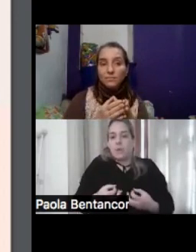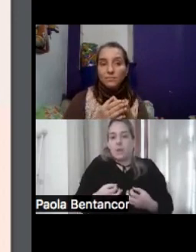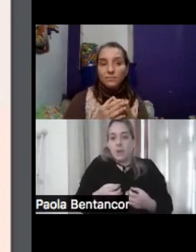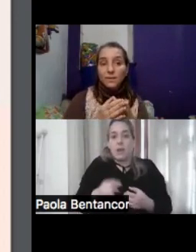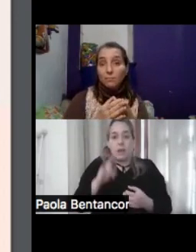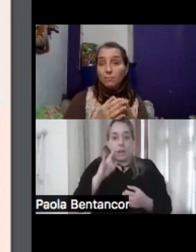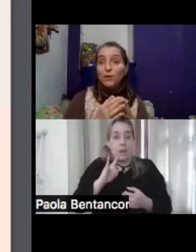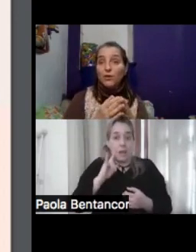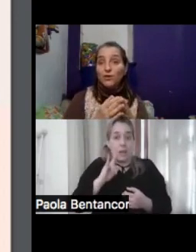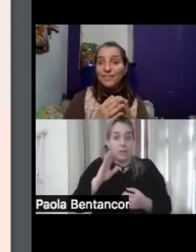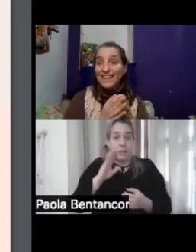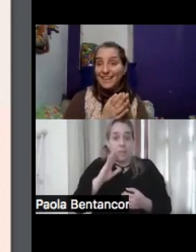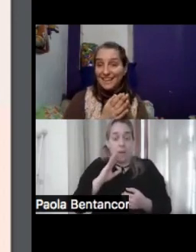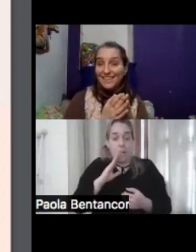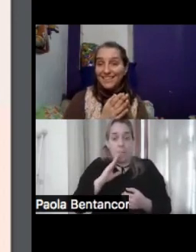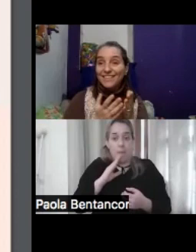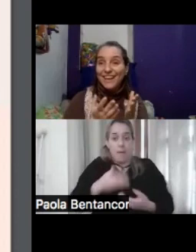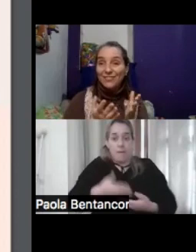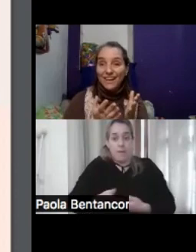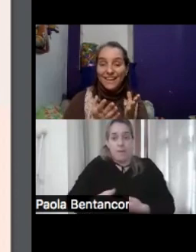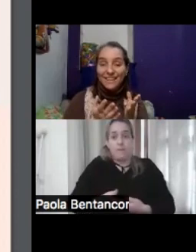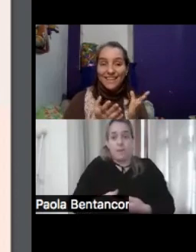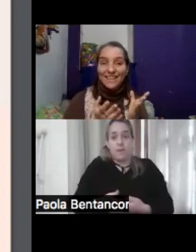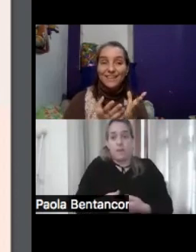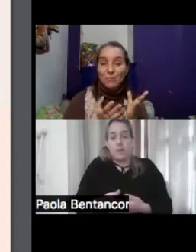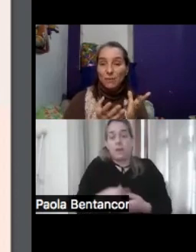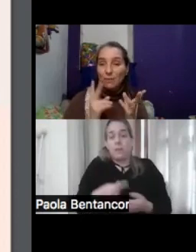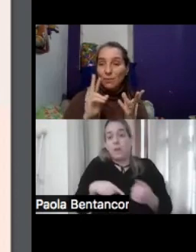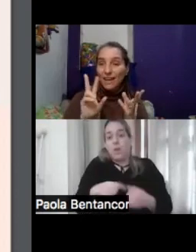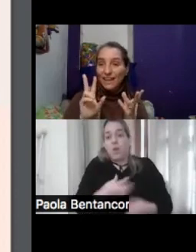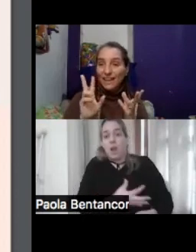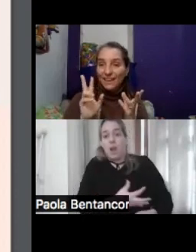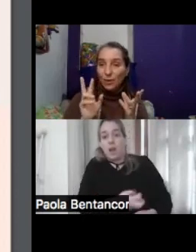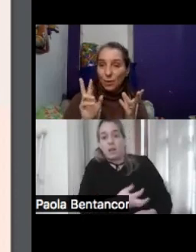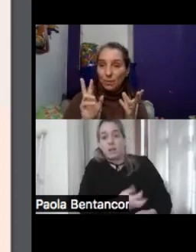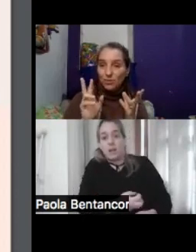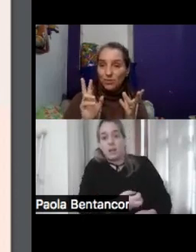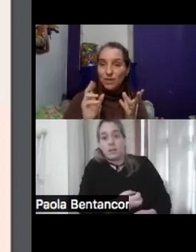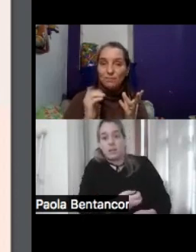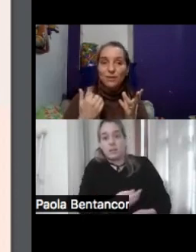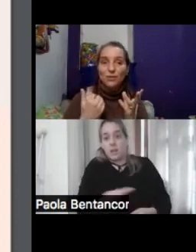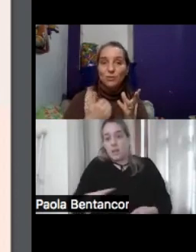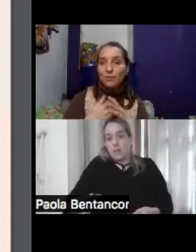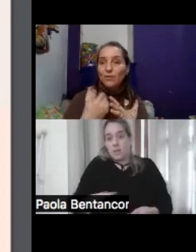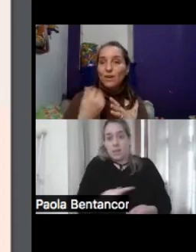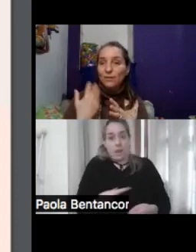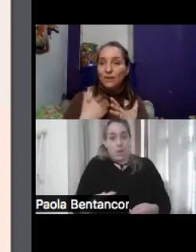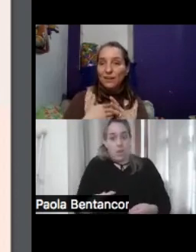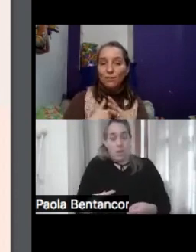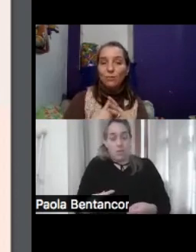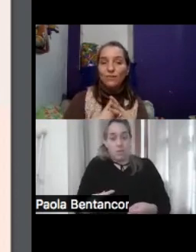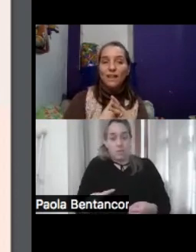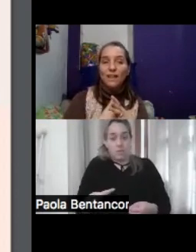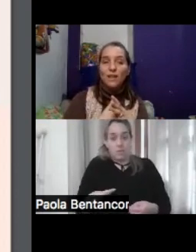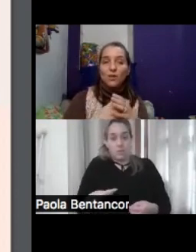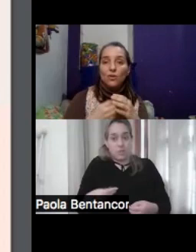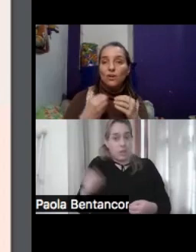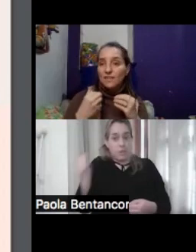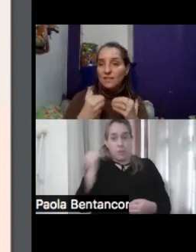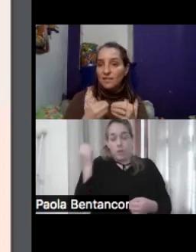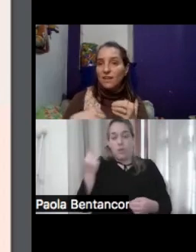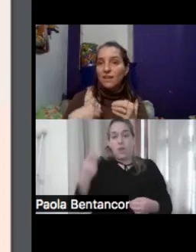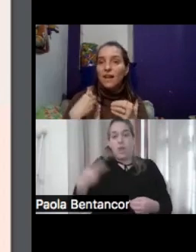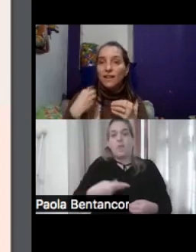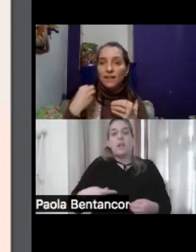humana, pero la lactancia tiene algunas características, como por ejemplo que hay que dar de los dos pechos. Sin embargo, si una persona tiene una